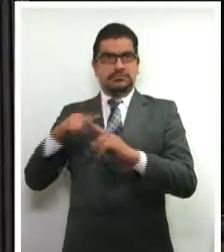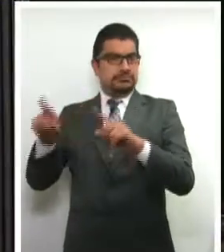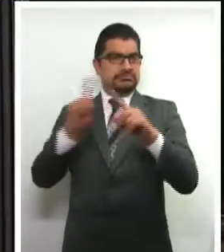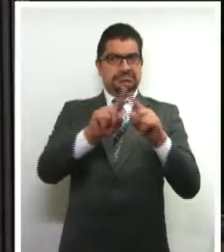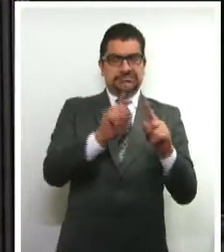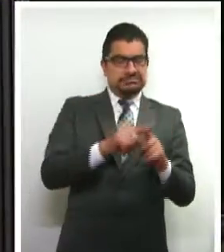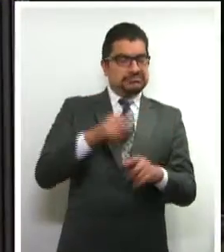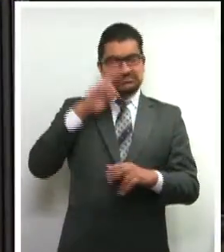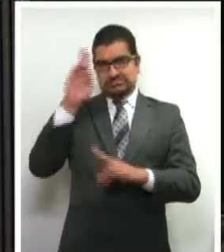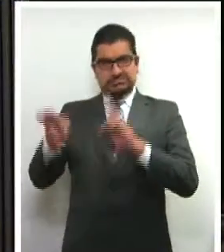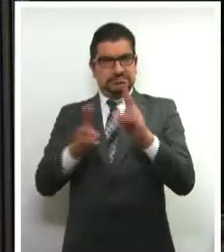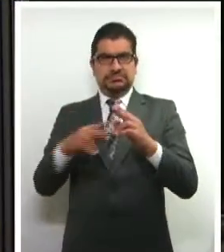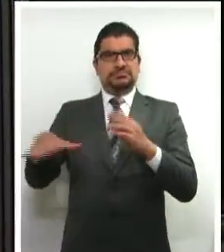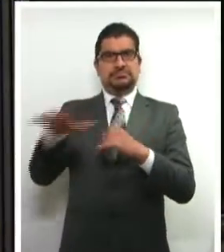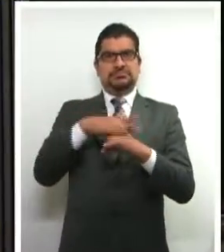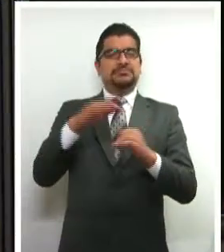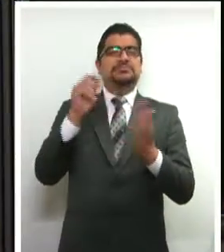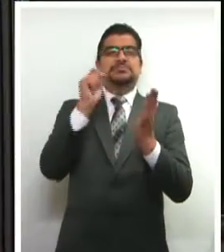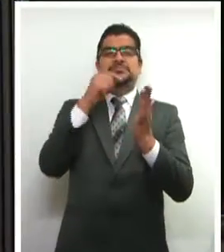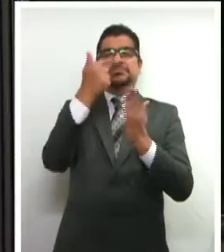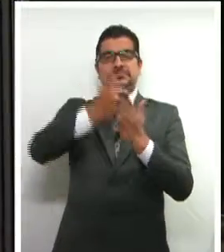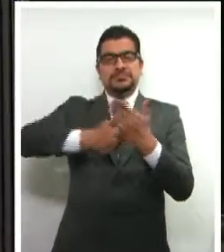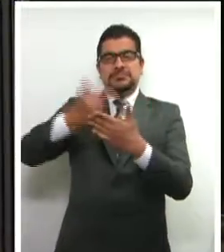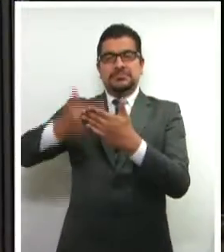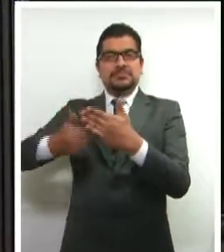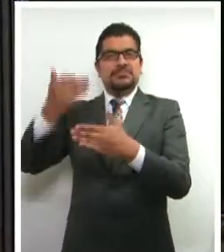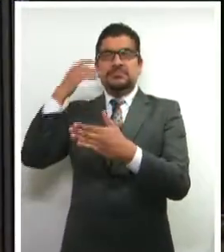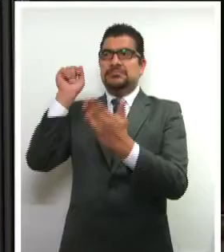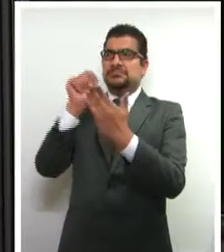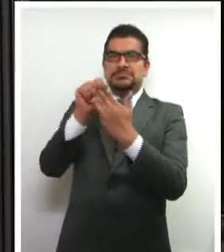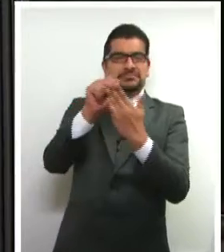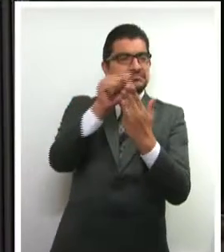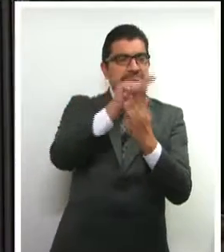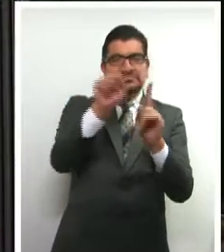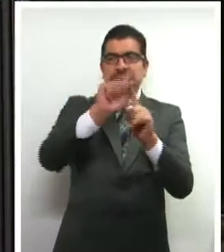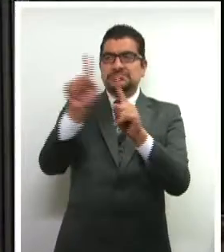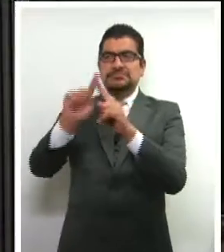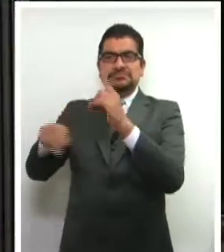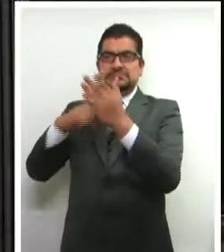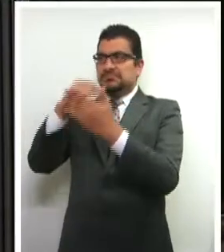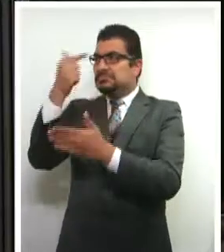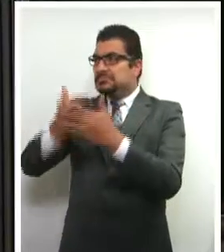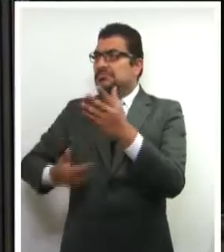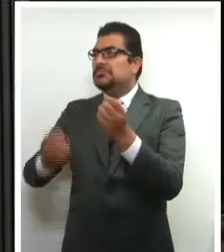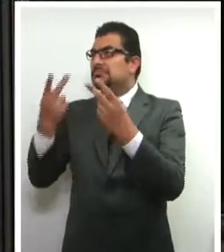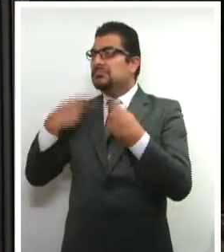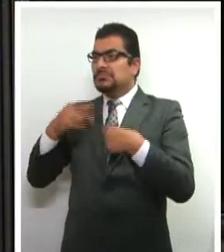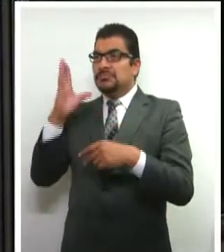lo que los censos de aquellos tiempos dejaron de registrar las poblaciones